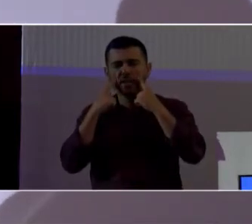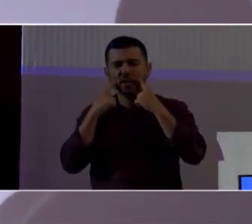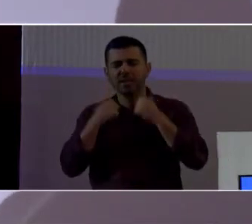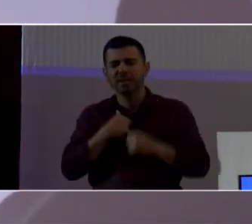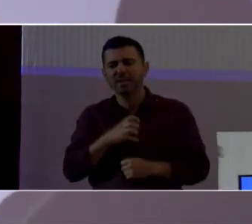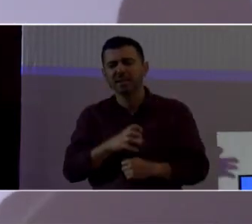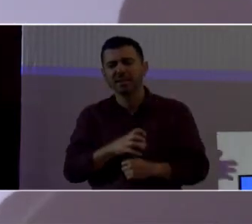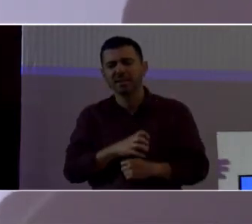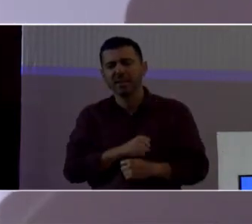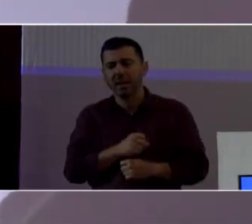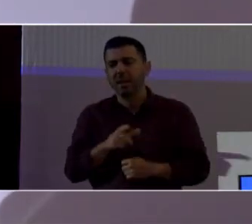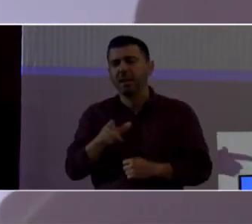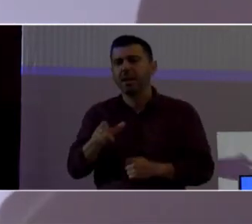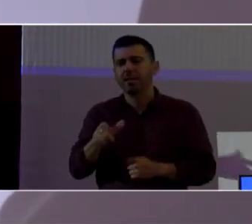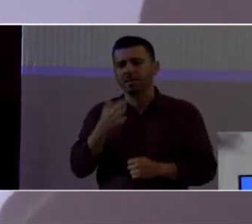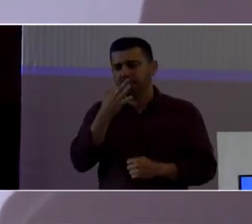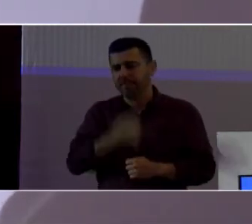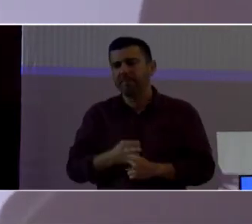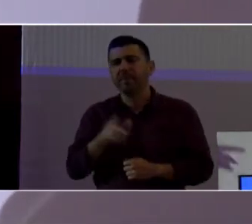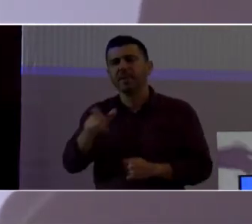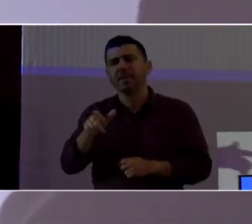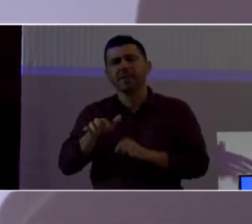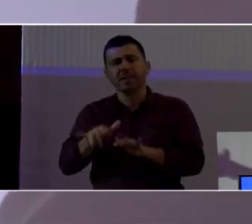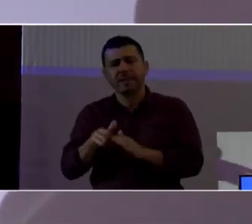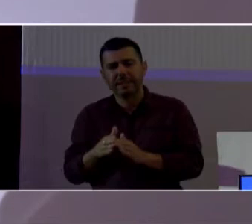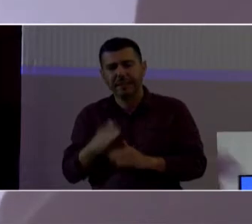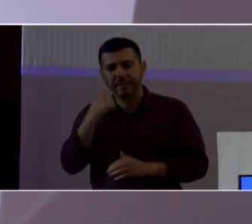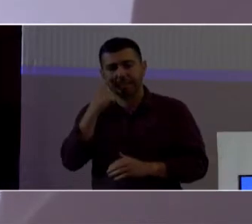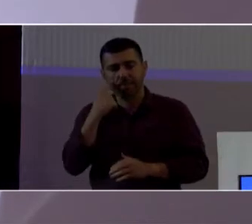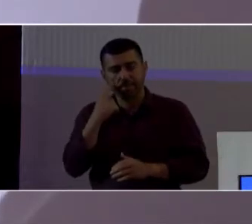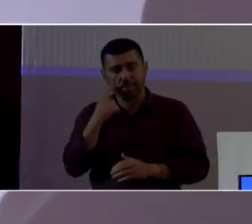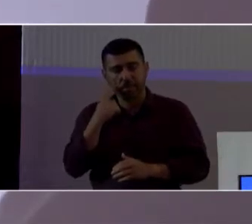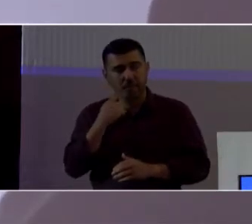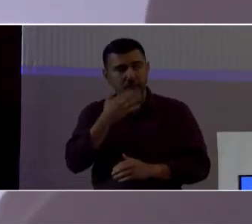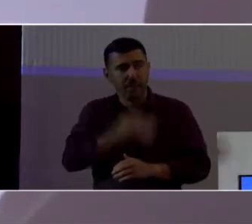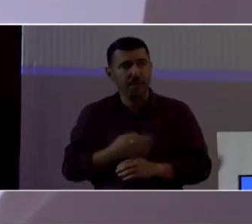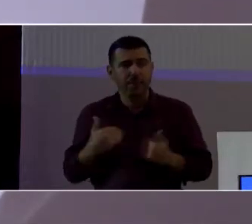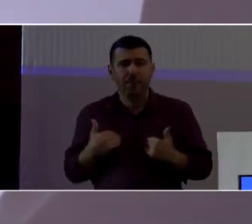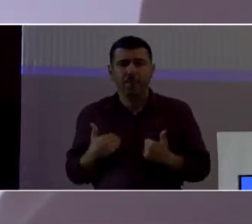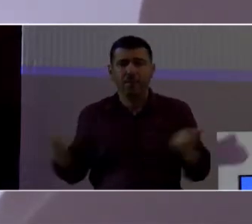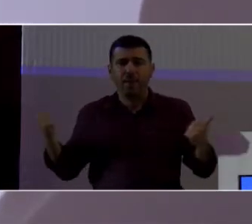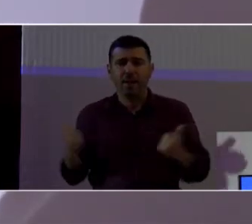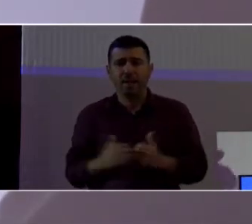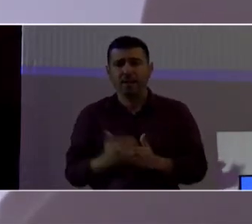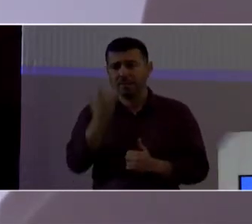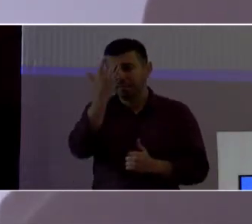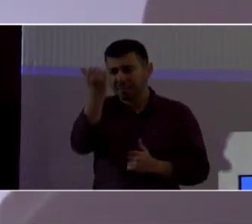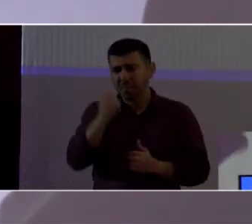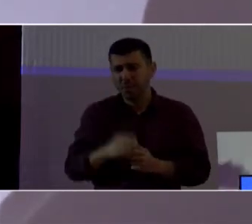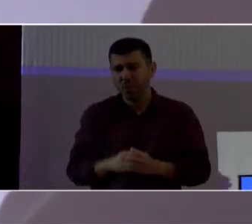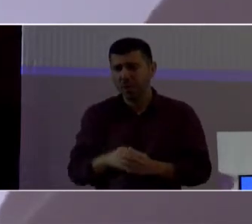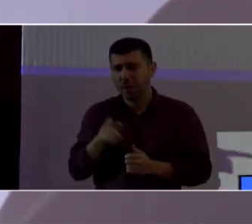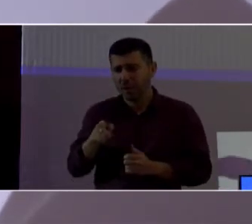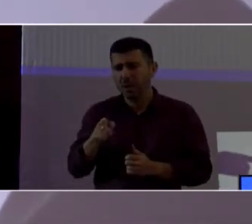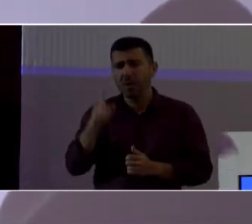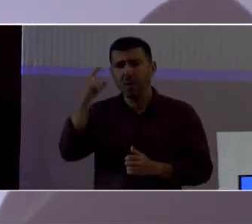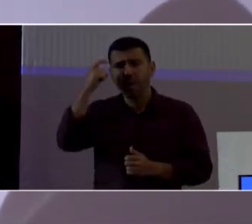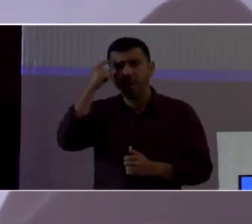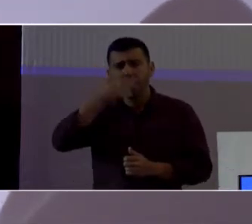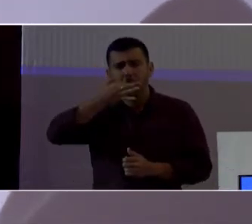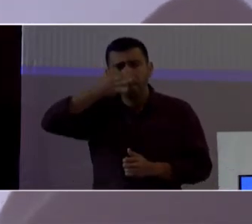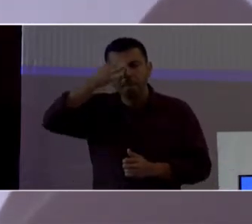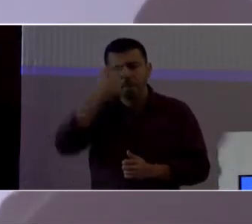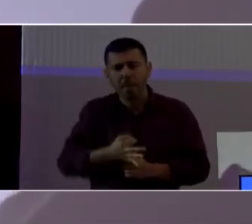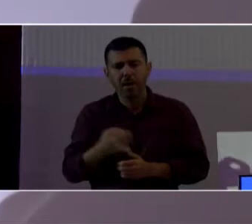conmigo, que es la secretaria, lloré. De felicidad al saber que esa oportunidad es